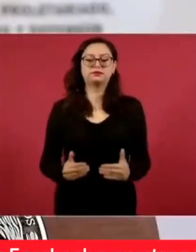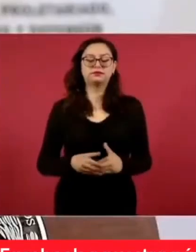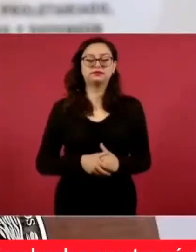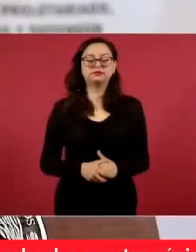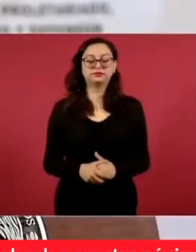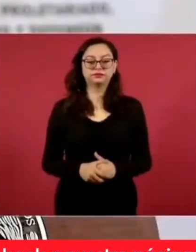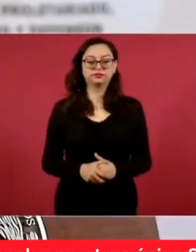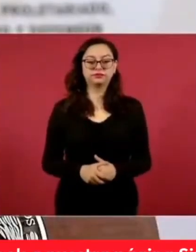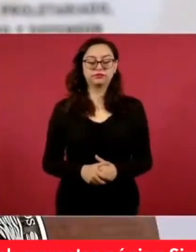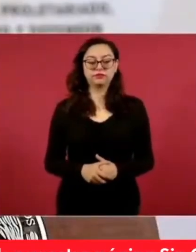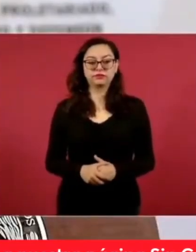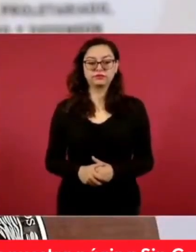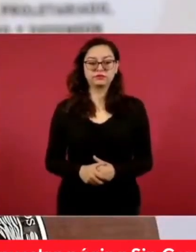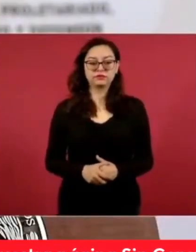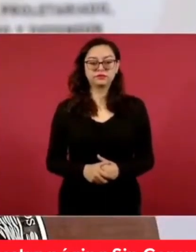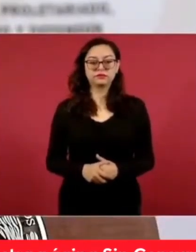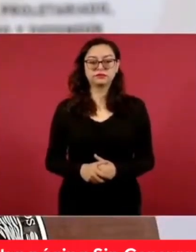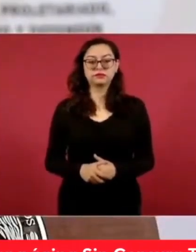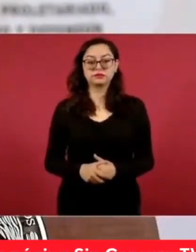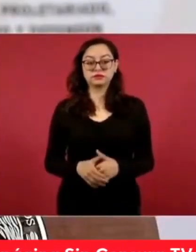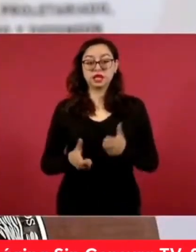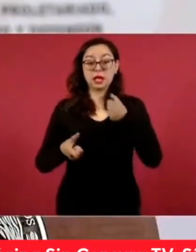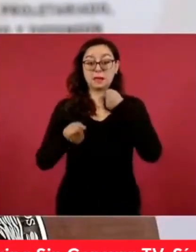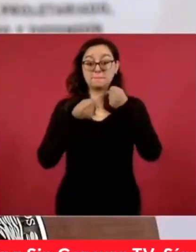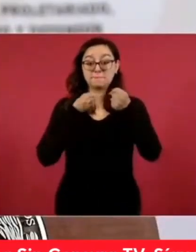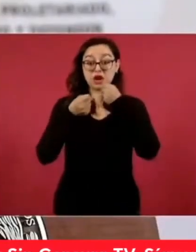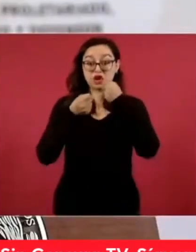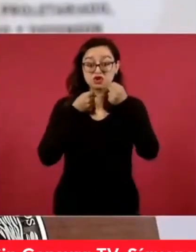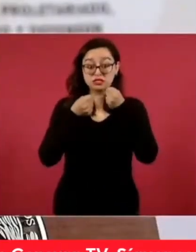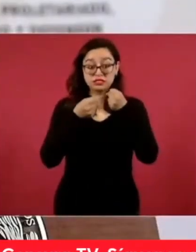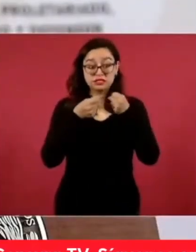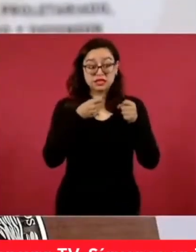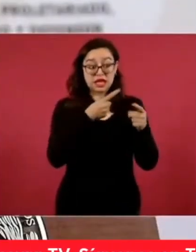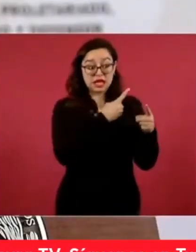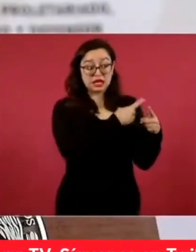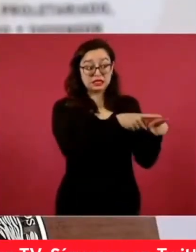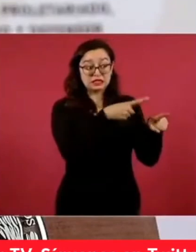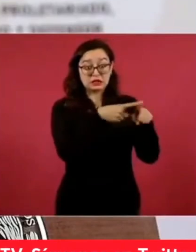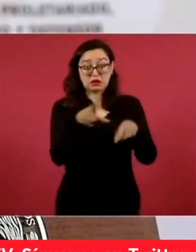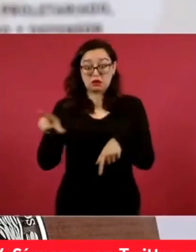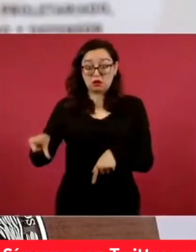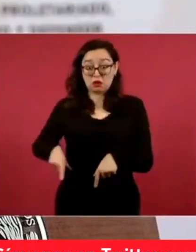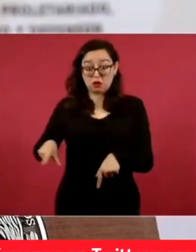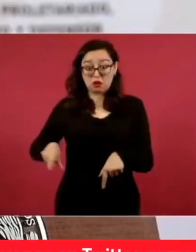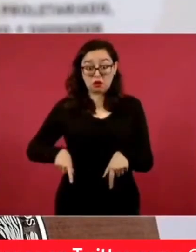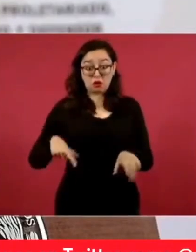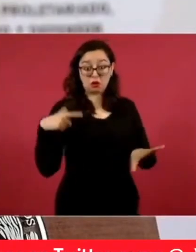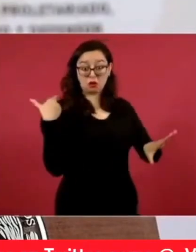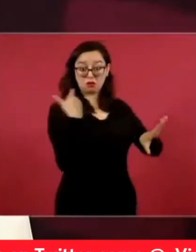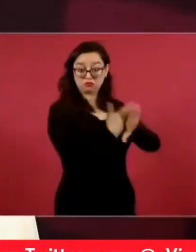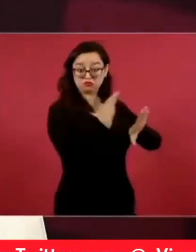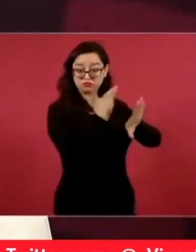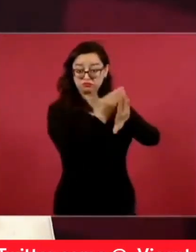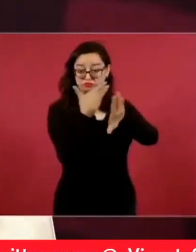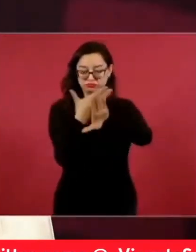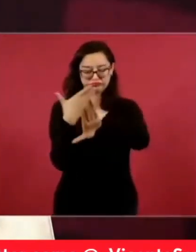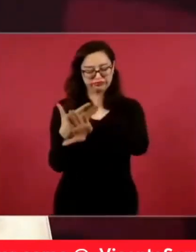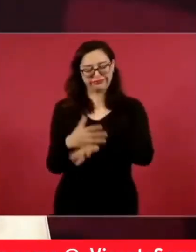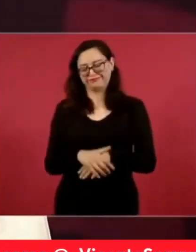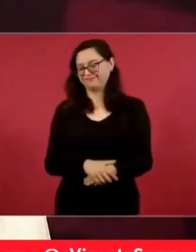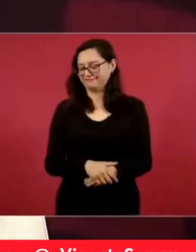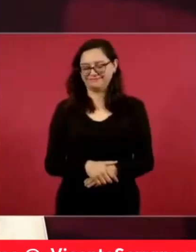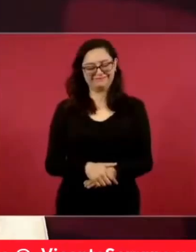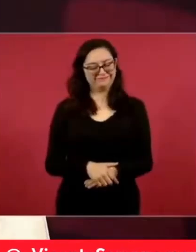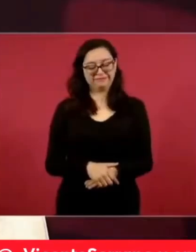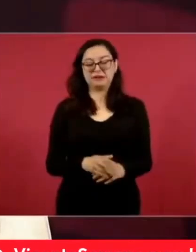Falsa persecución contra periodistas. Vamos a ahondar un poco más en el caso Latinos. Tras